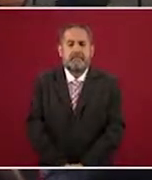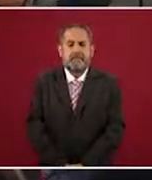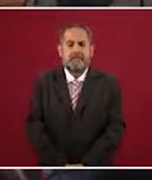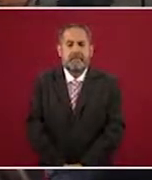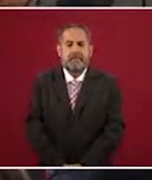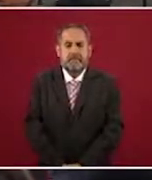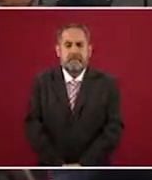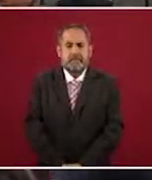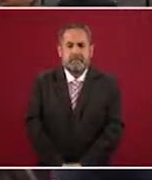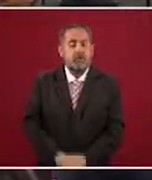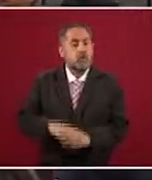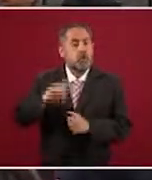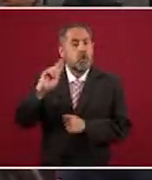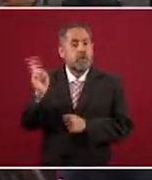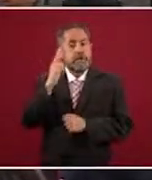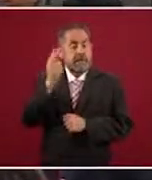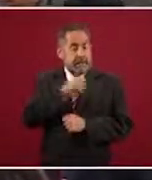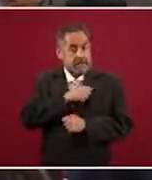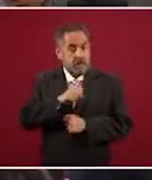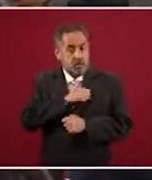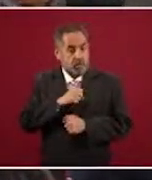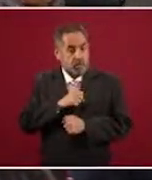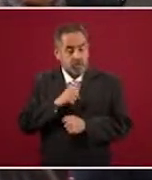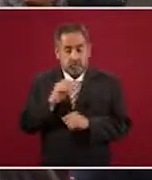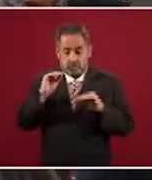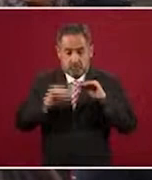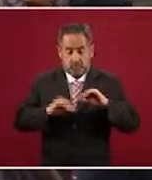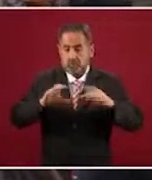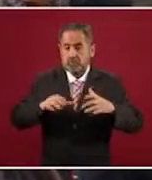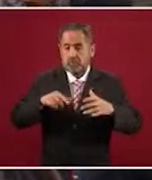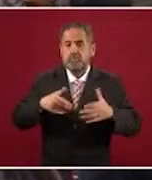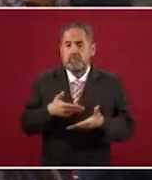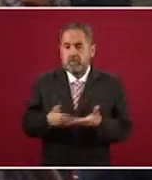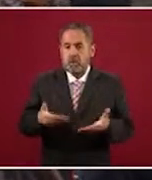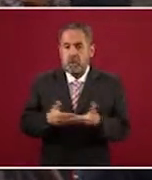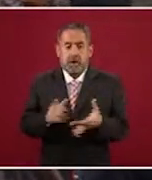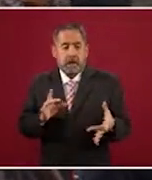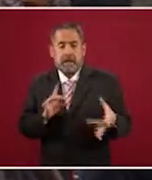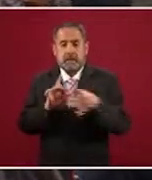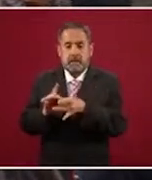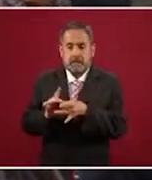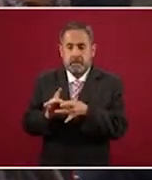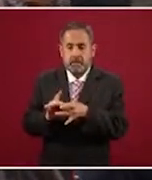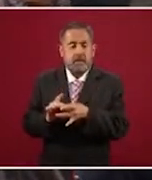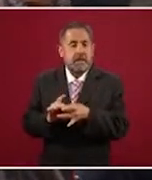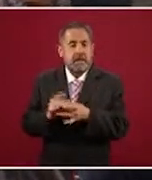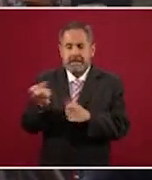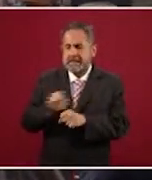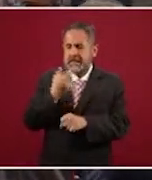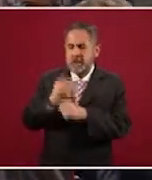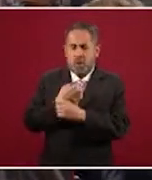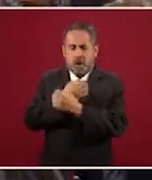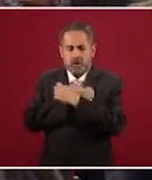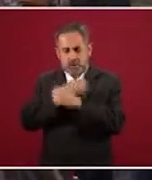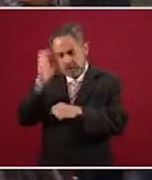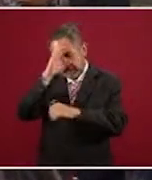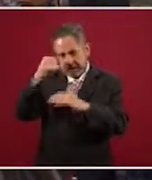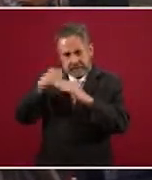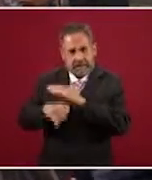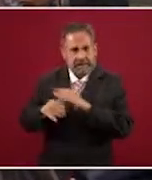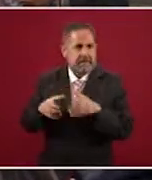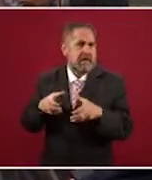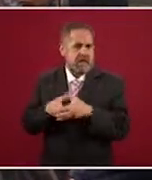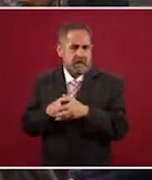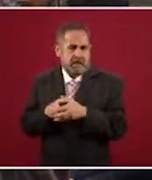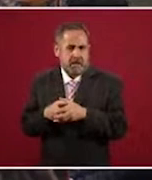La Universidad de la Salud que se está formando es parte hoy de la Secretaría de Educación, Ciencia, Tecnología e Innovación